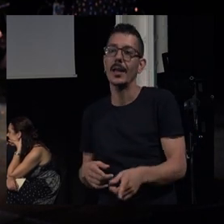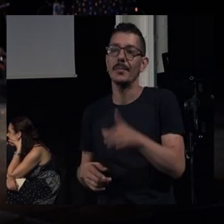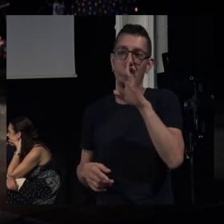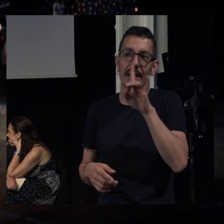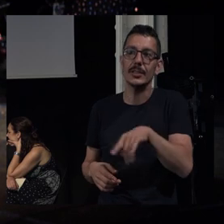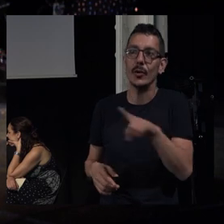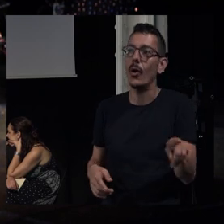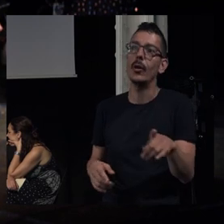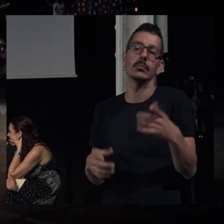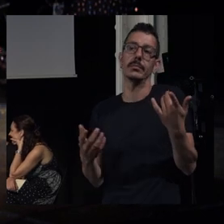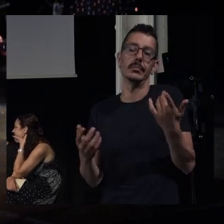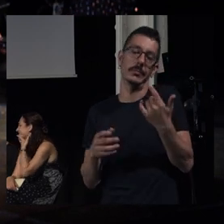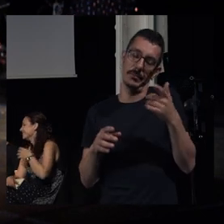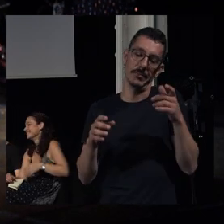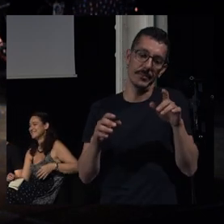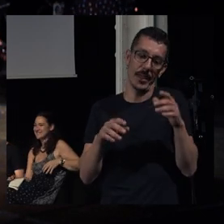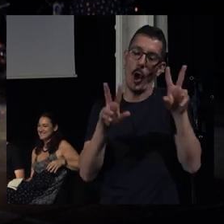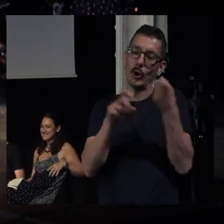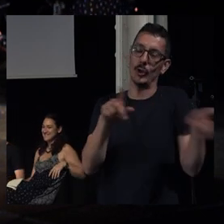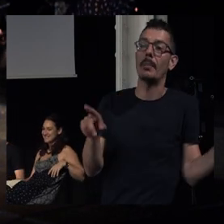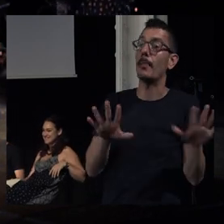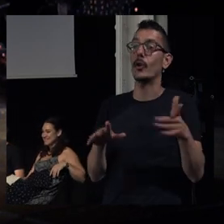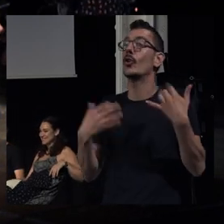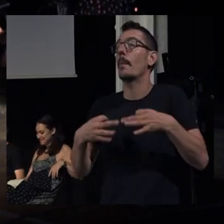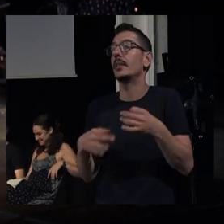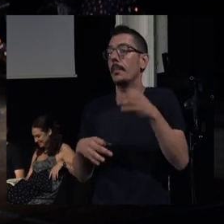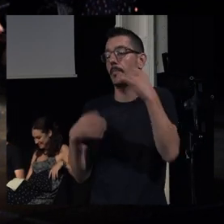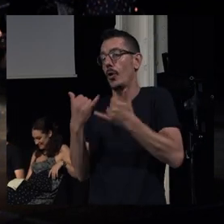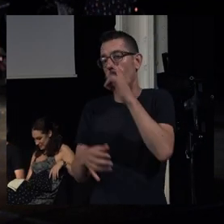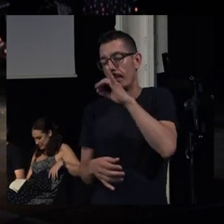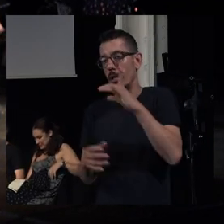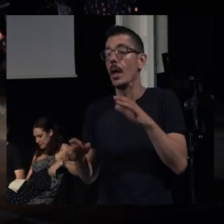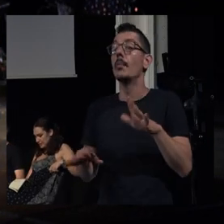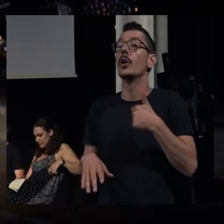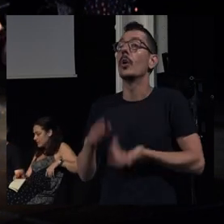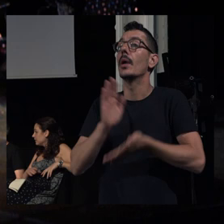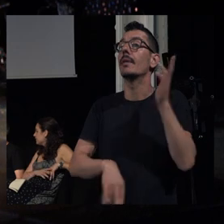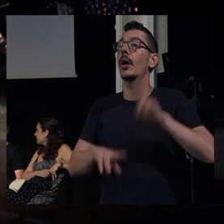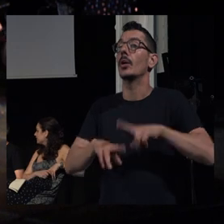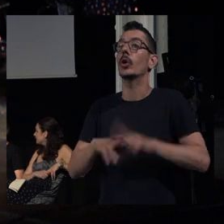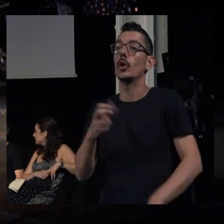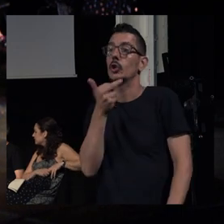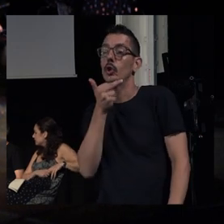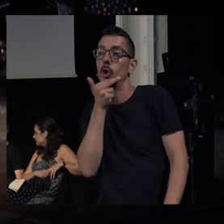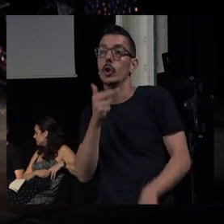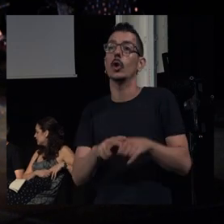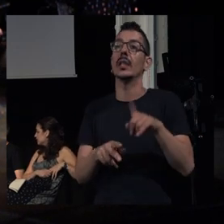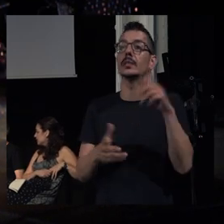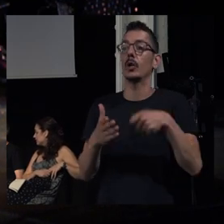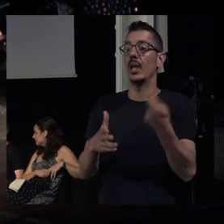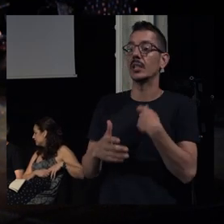principio ninguno. Ahora, pues ¿qué hacíamos? Nos íbamos a las fiestas con nuestros coños, con las bollericas jóvenes a sacar pasta, que por